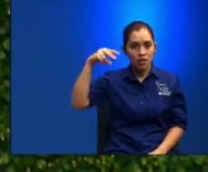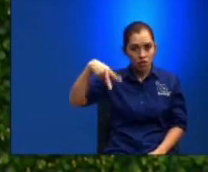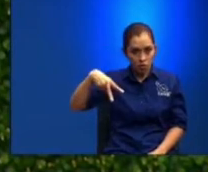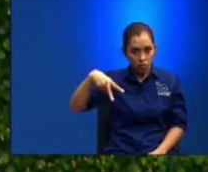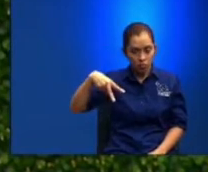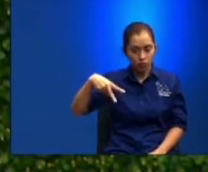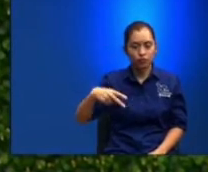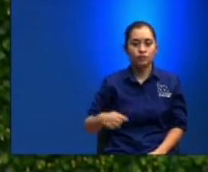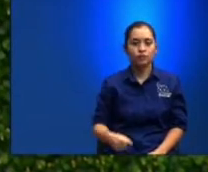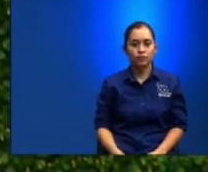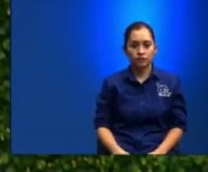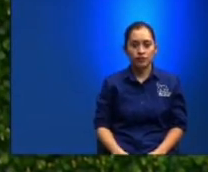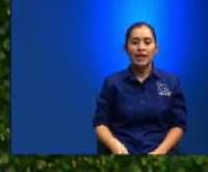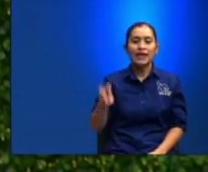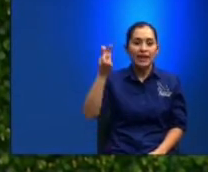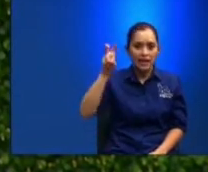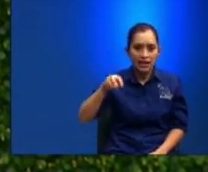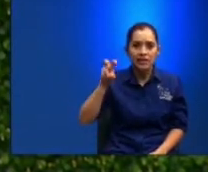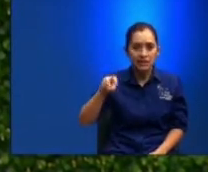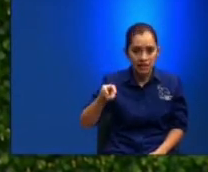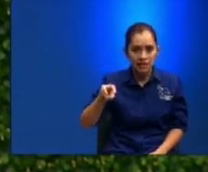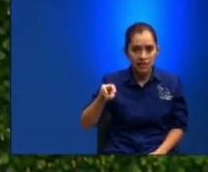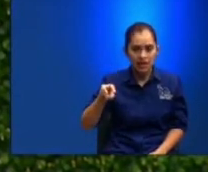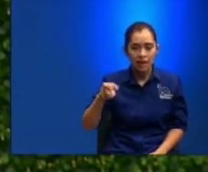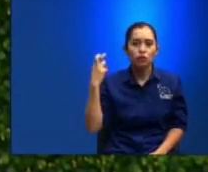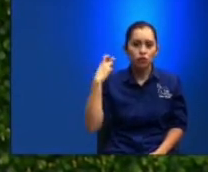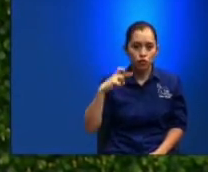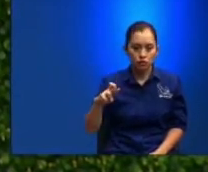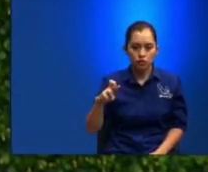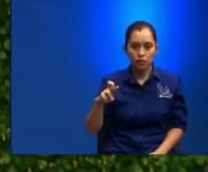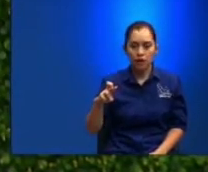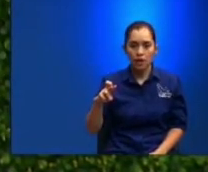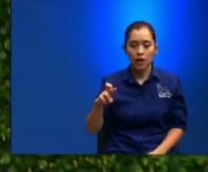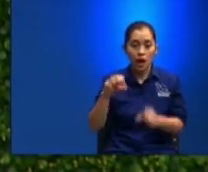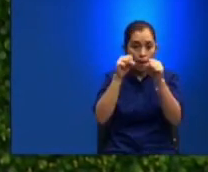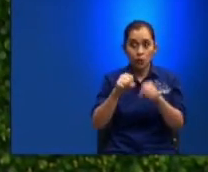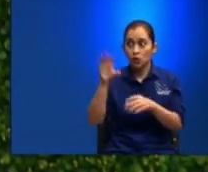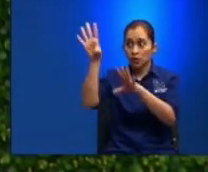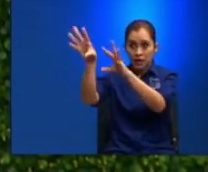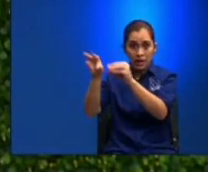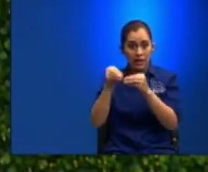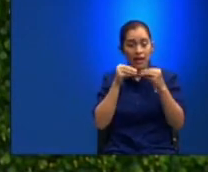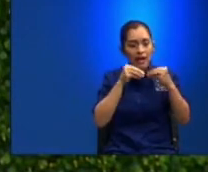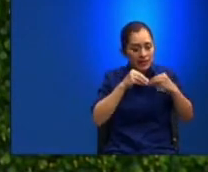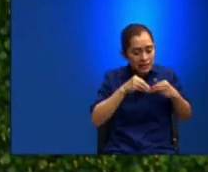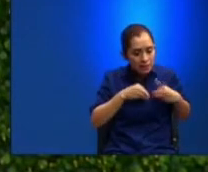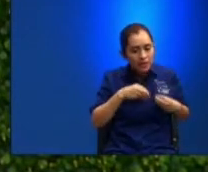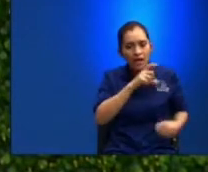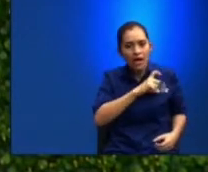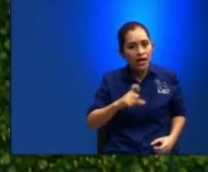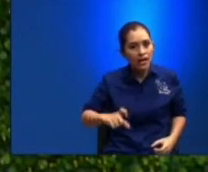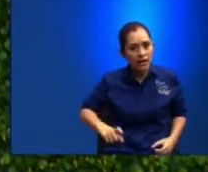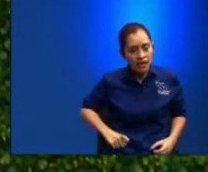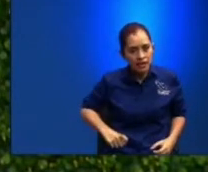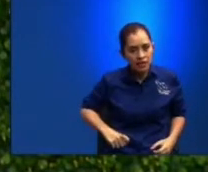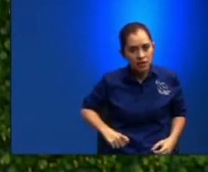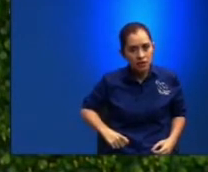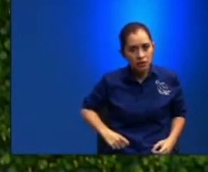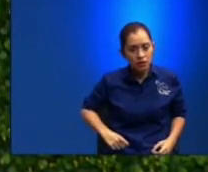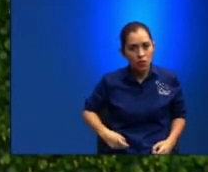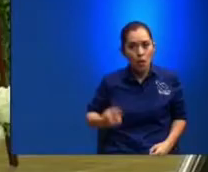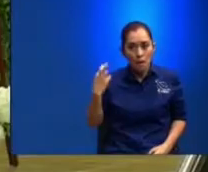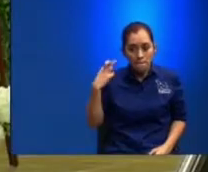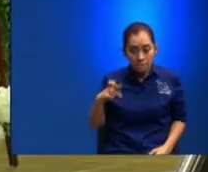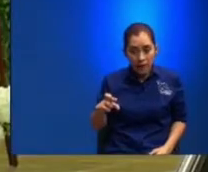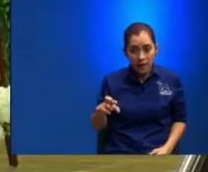la relación es básica para que podamos aceptar a cristo la revelación llega a nuestra vida incluso para convencernos